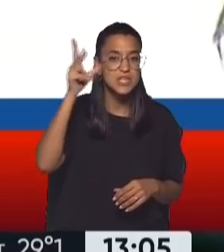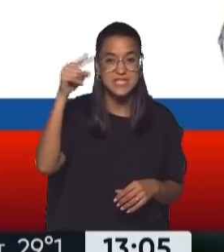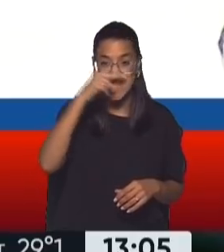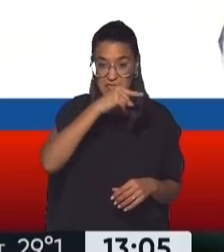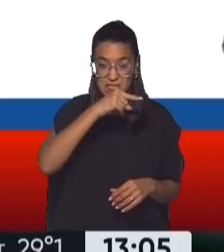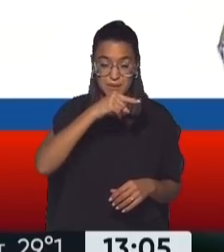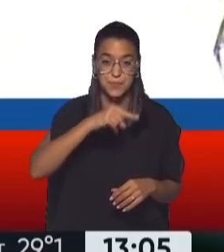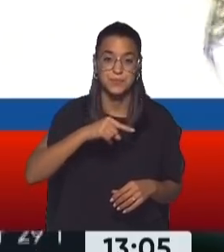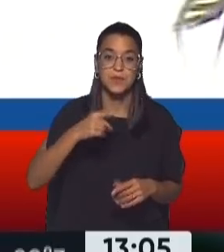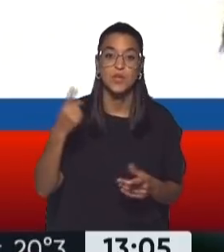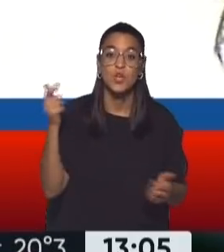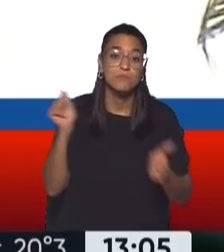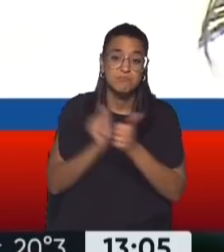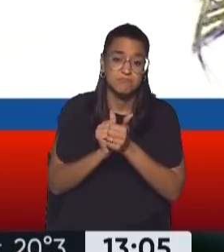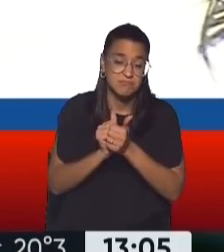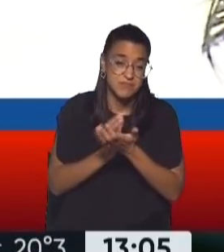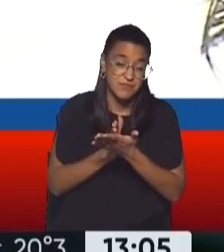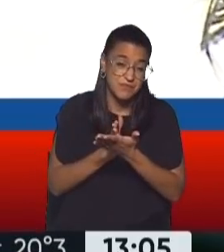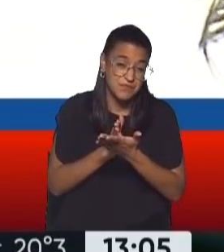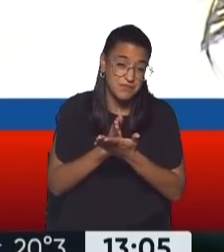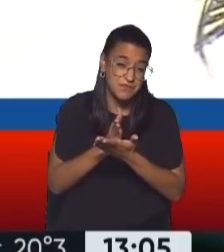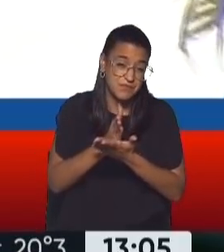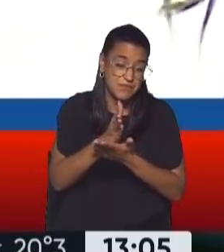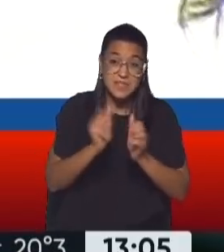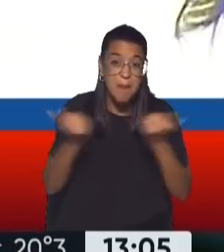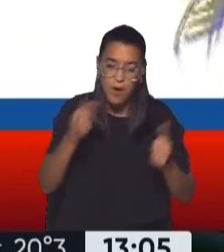1987 y no haberme separado nunca más de él